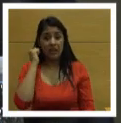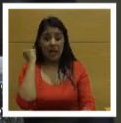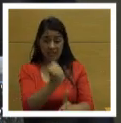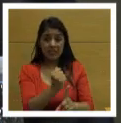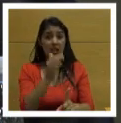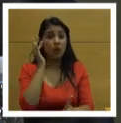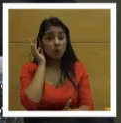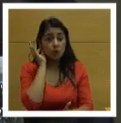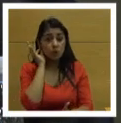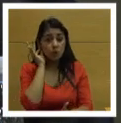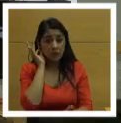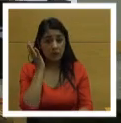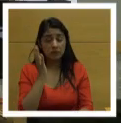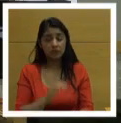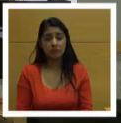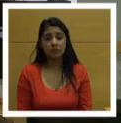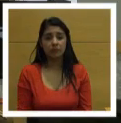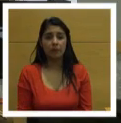por el hecho de ser tal.